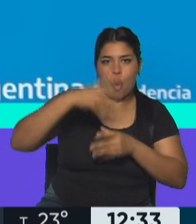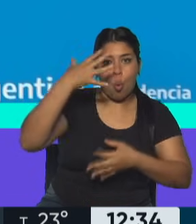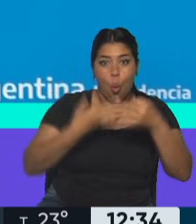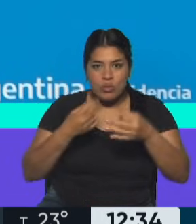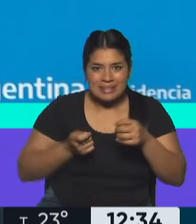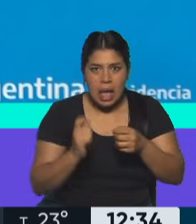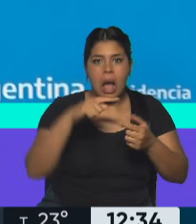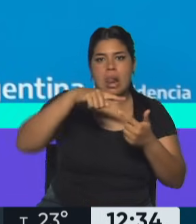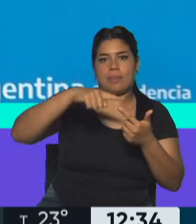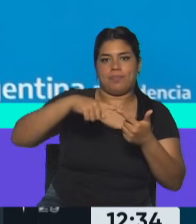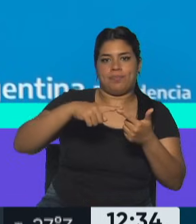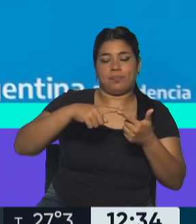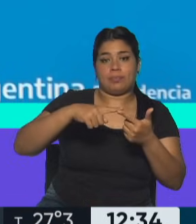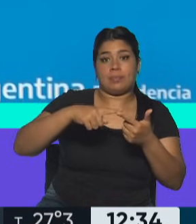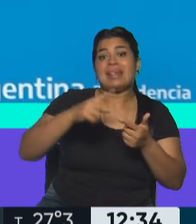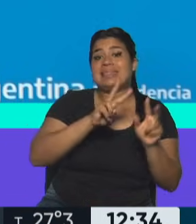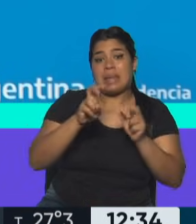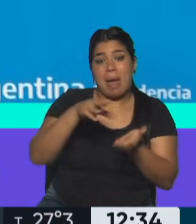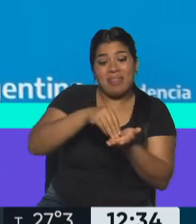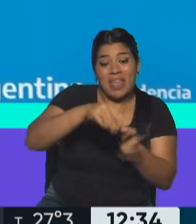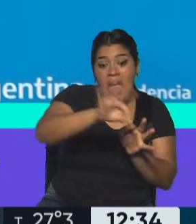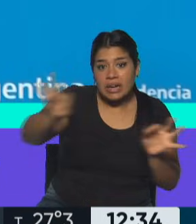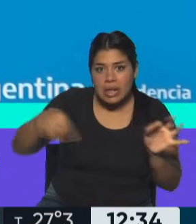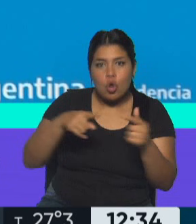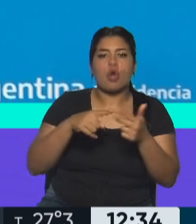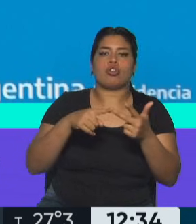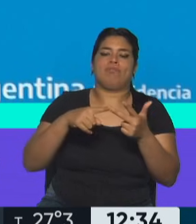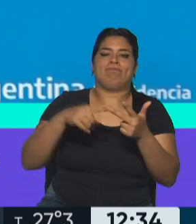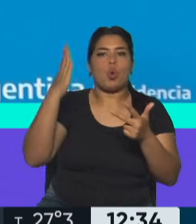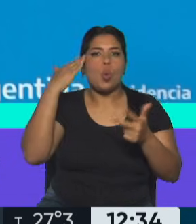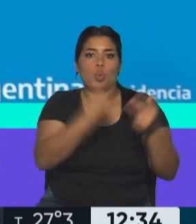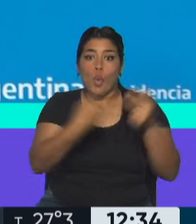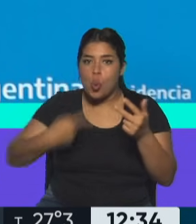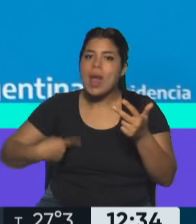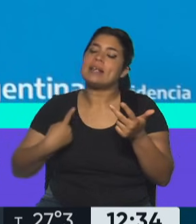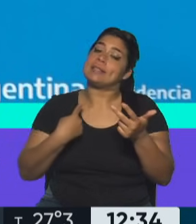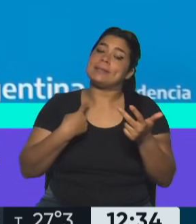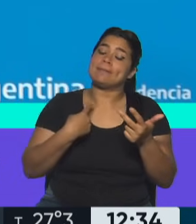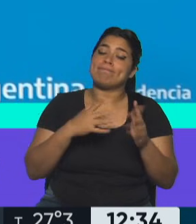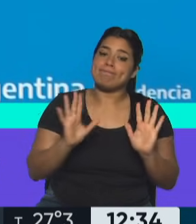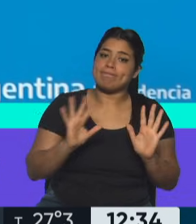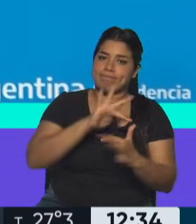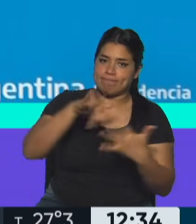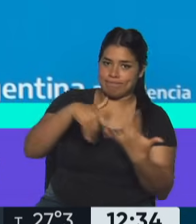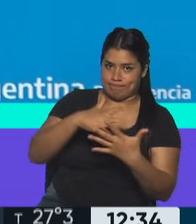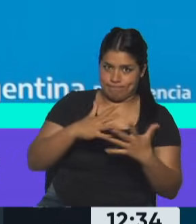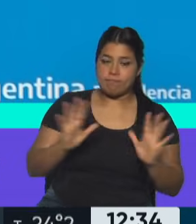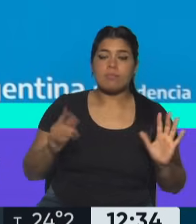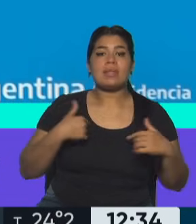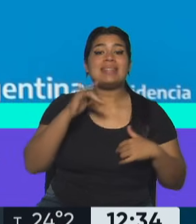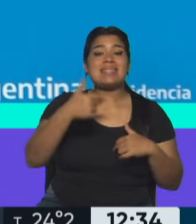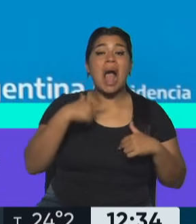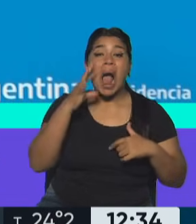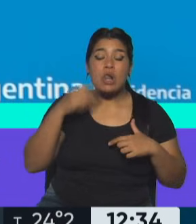una cuestión de territorialidad y etnias, historia y una cantidad de cosas que están envueltas en ese conflicto, y lo que sí pedimos